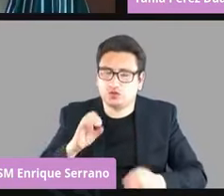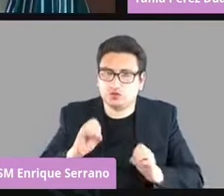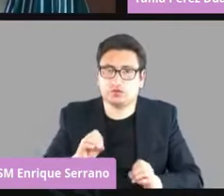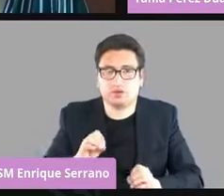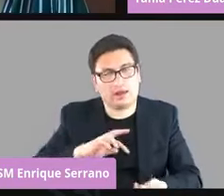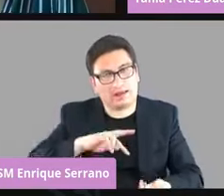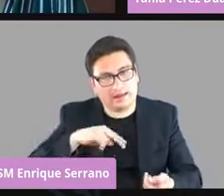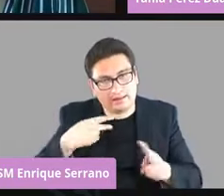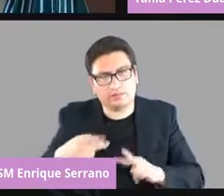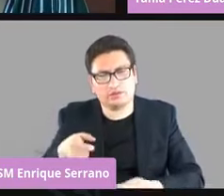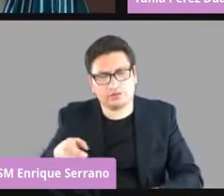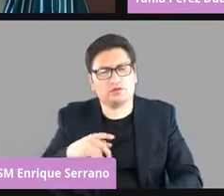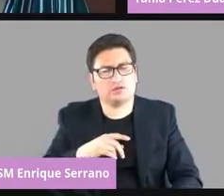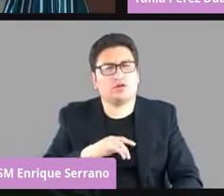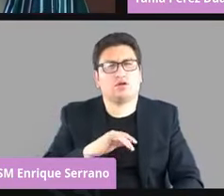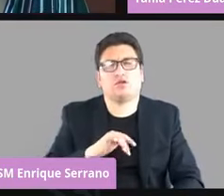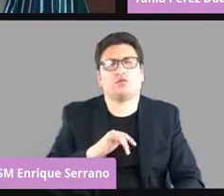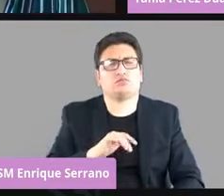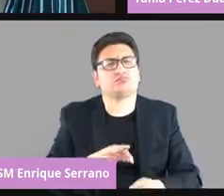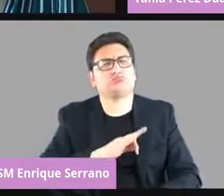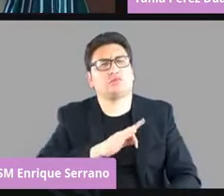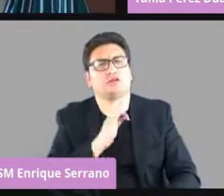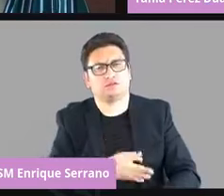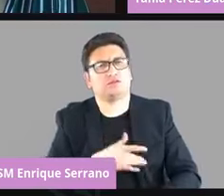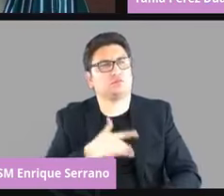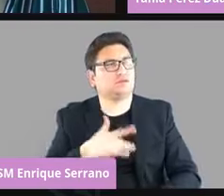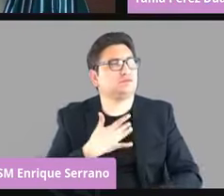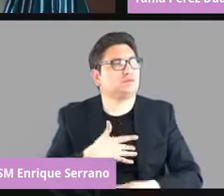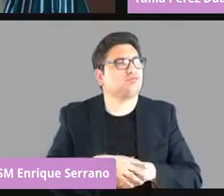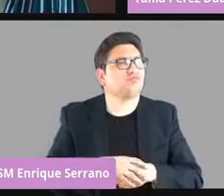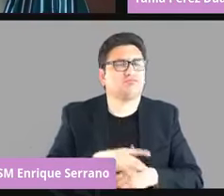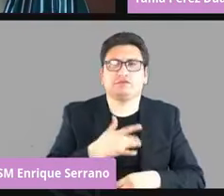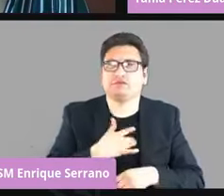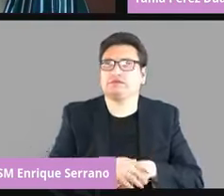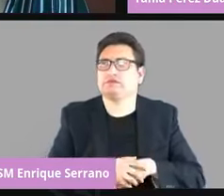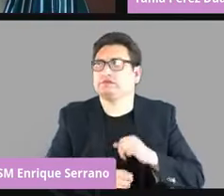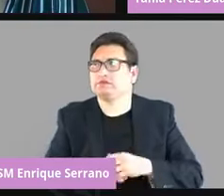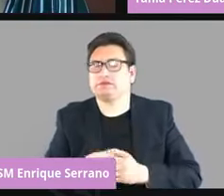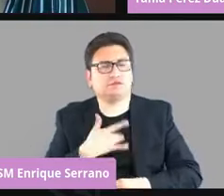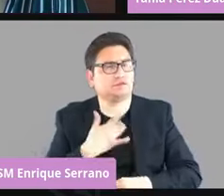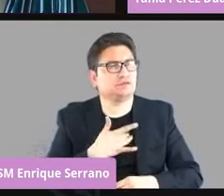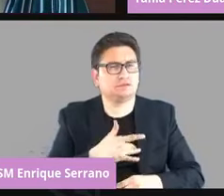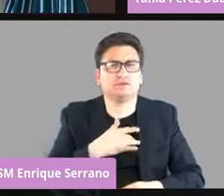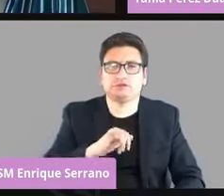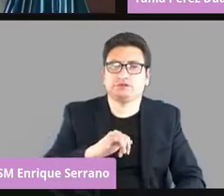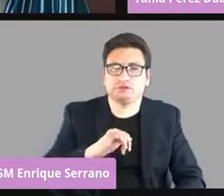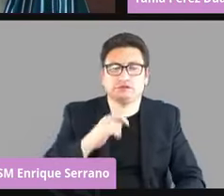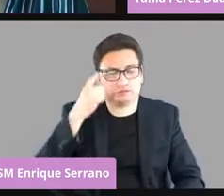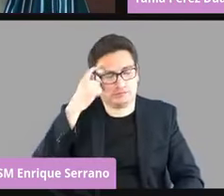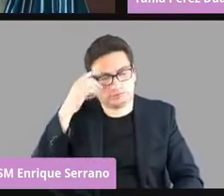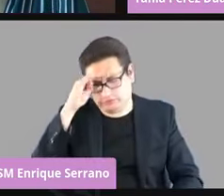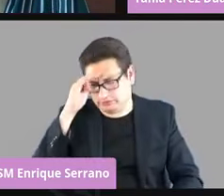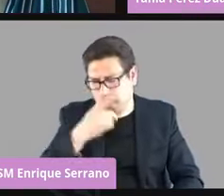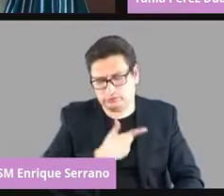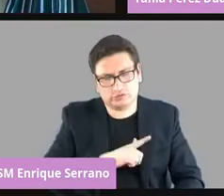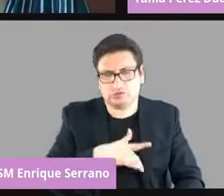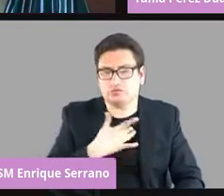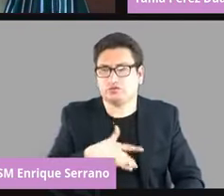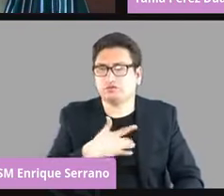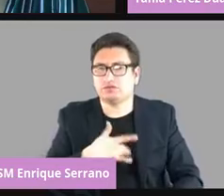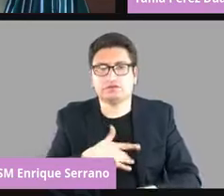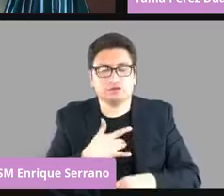todo al revés, es realmente como aceptar que estoy ansiosa o aceptar que estoy incómoda, que es un pensamiento que no me gusta, pero es algo